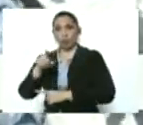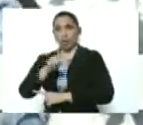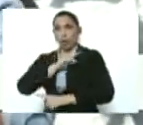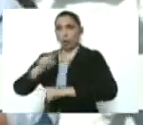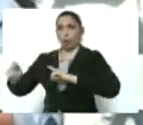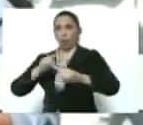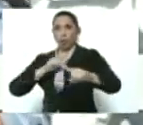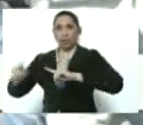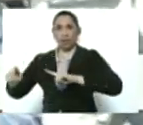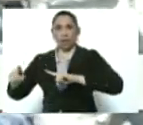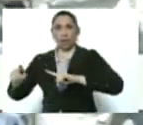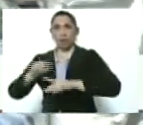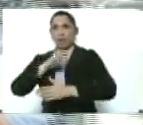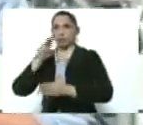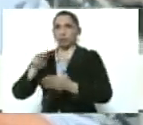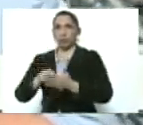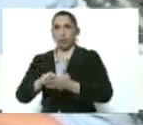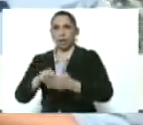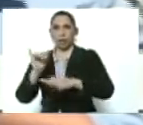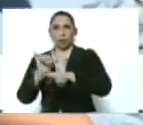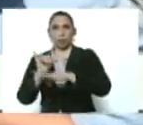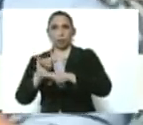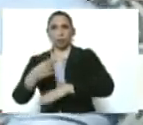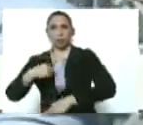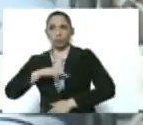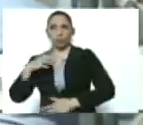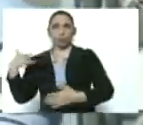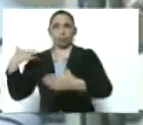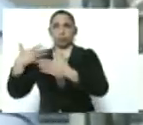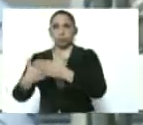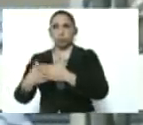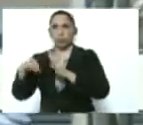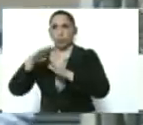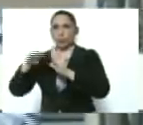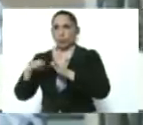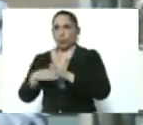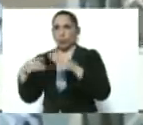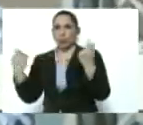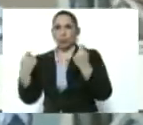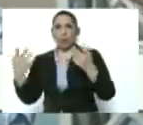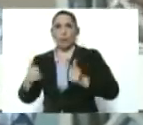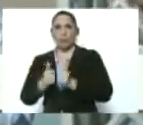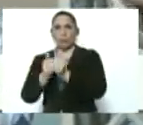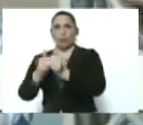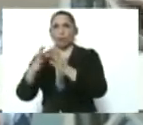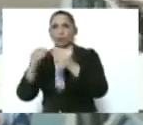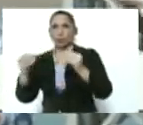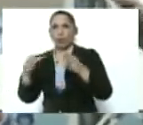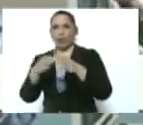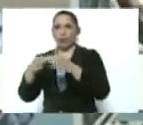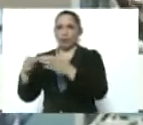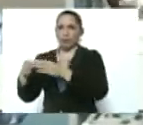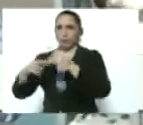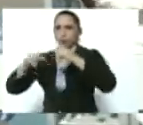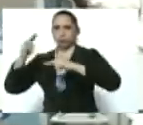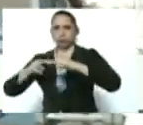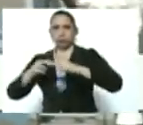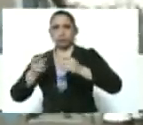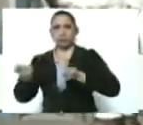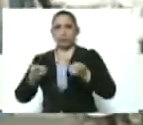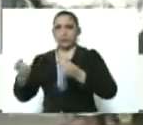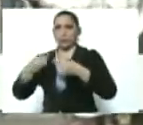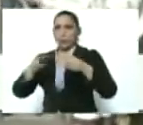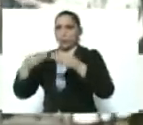nivel nacional en sucre venimos cumpliendo con estas jornadas me acompaña todo el equipo de infraestructura y servicios públicos